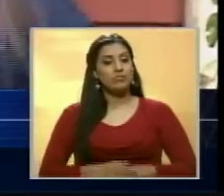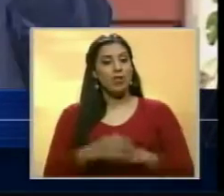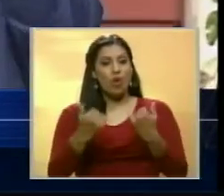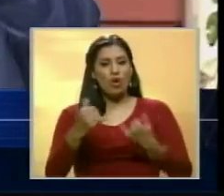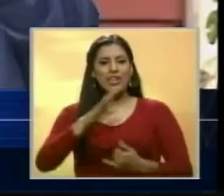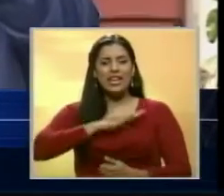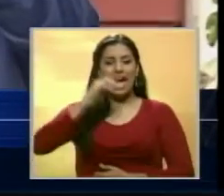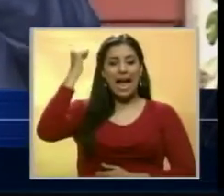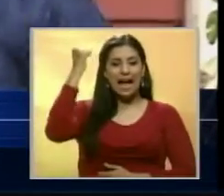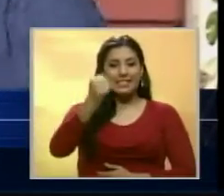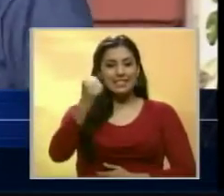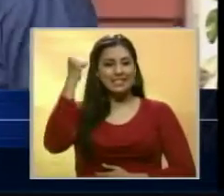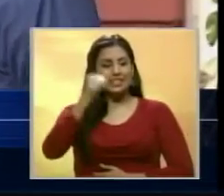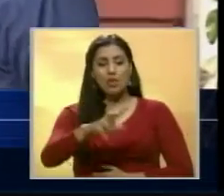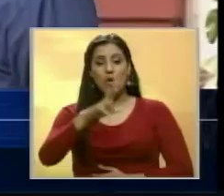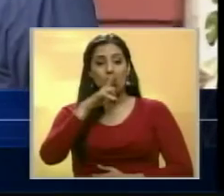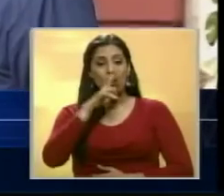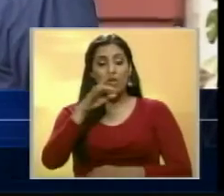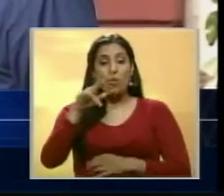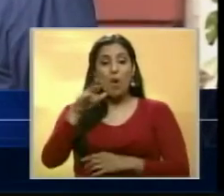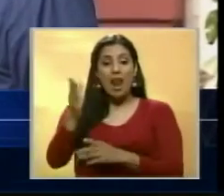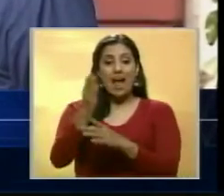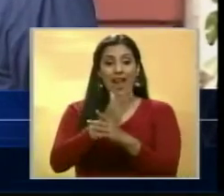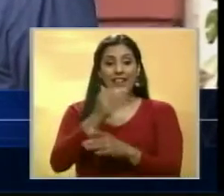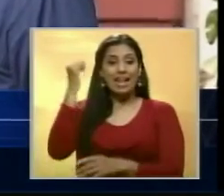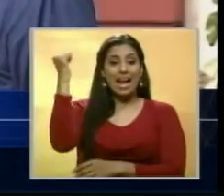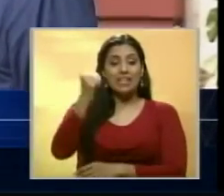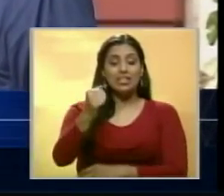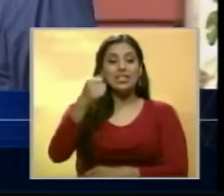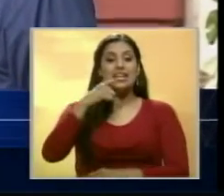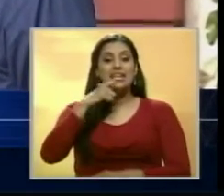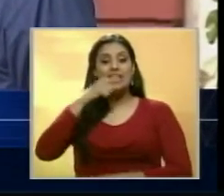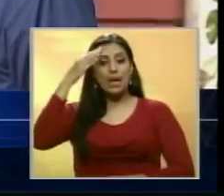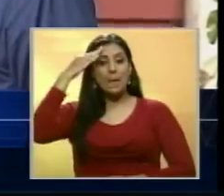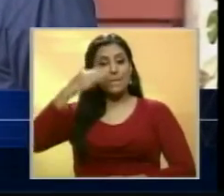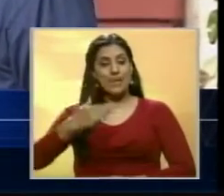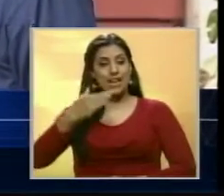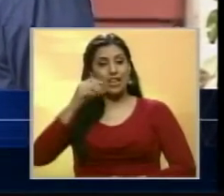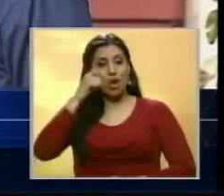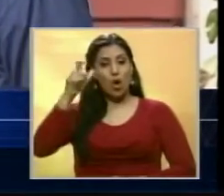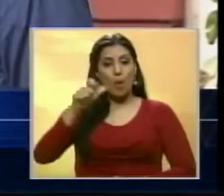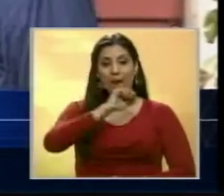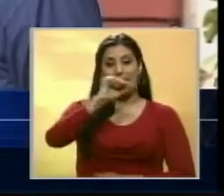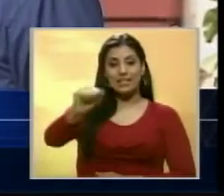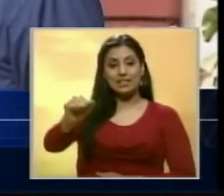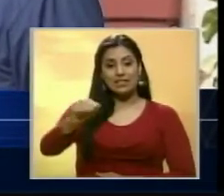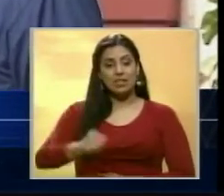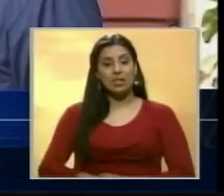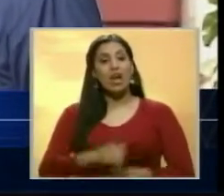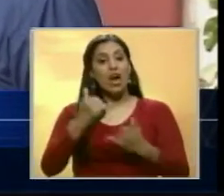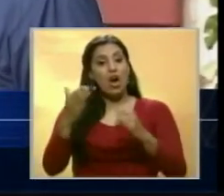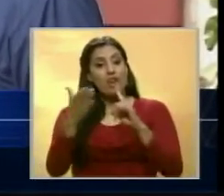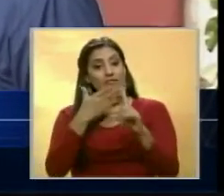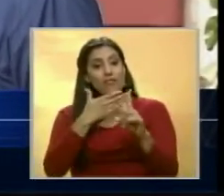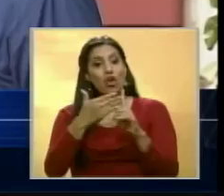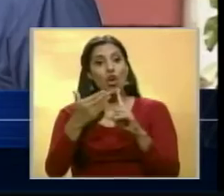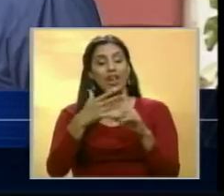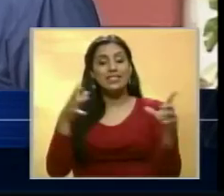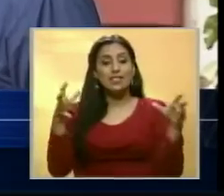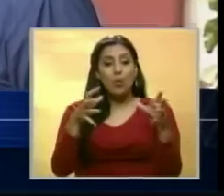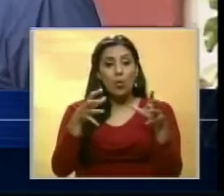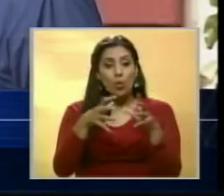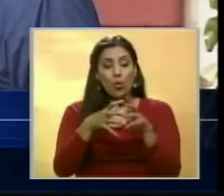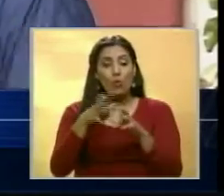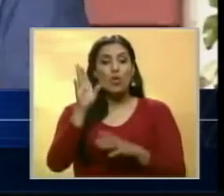cometer asesinatos brutales como el que cometieron contra nuestro general Félix Velázquez. La violencia con grupos